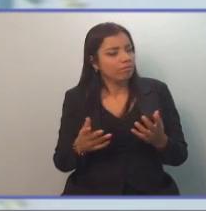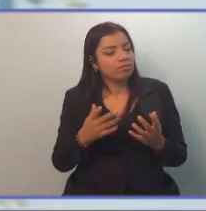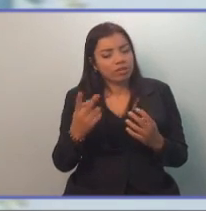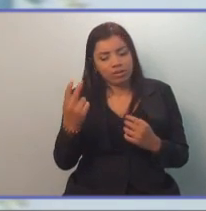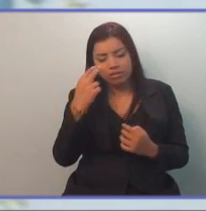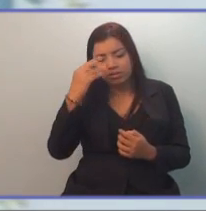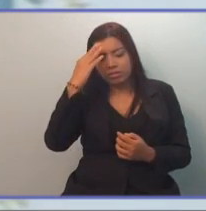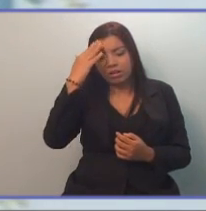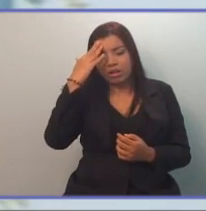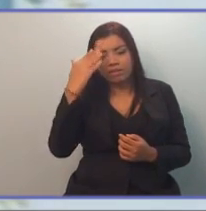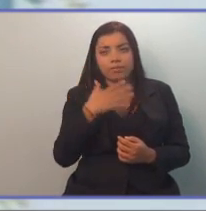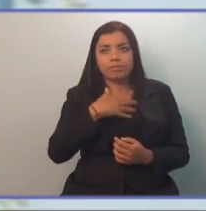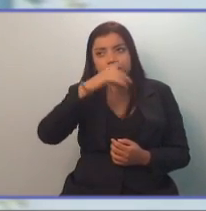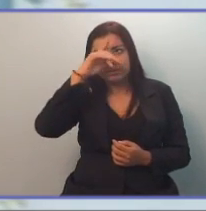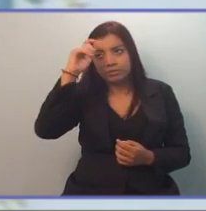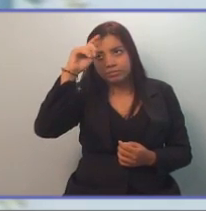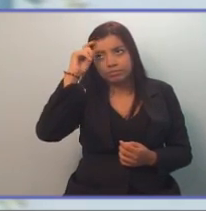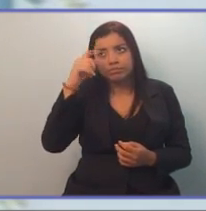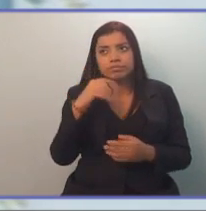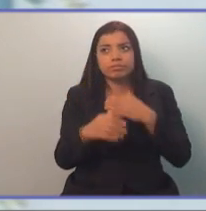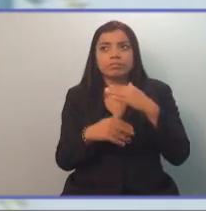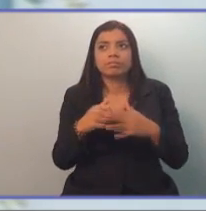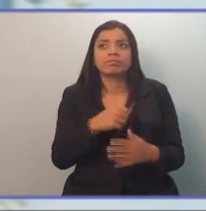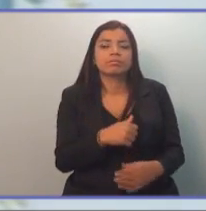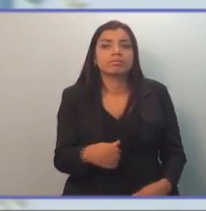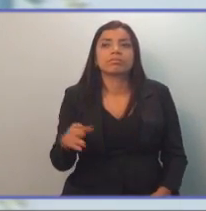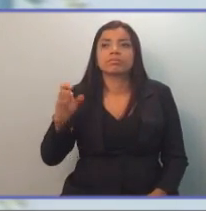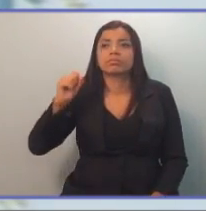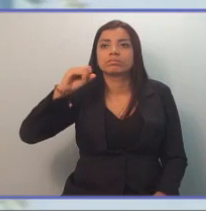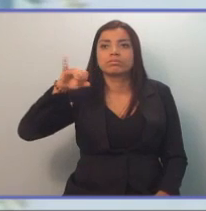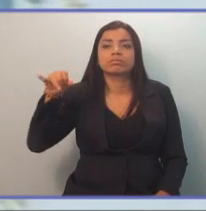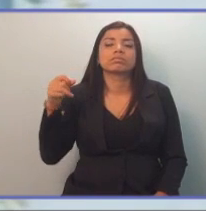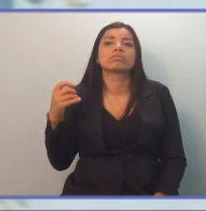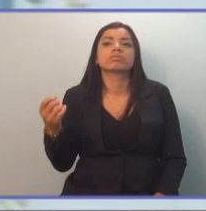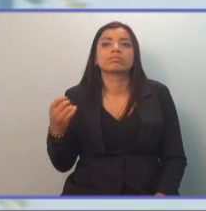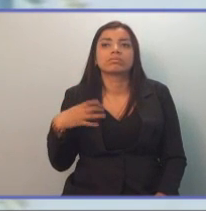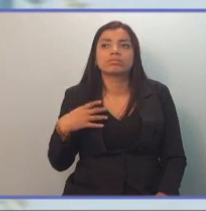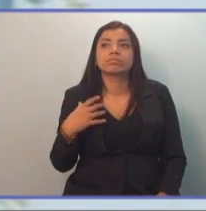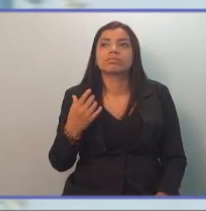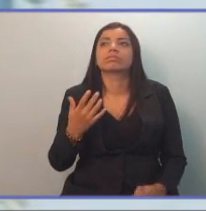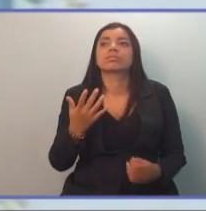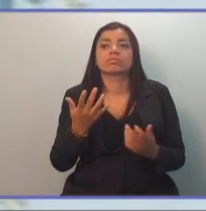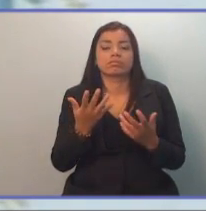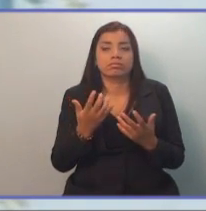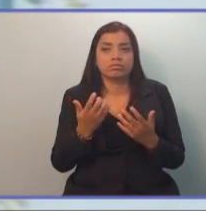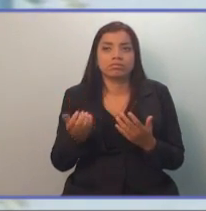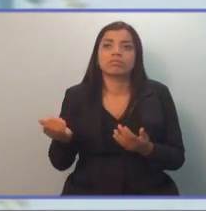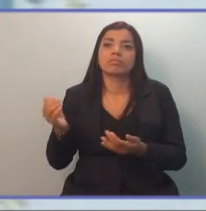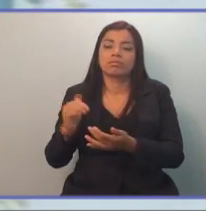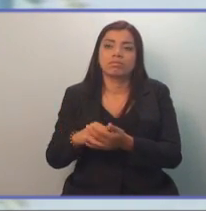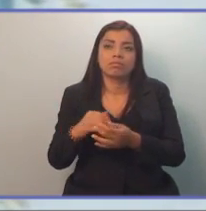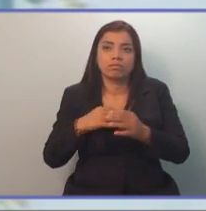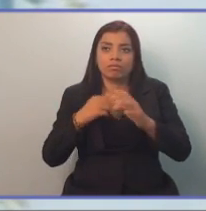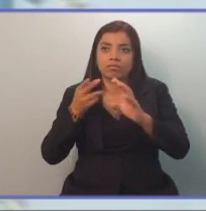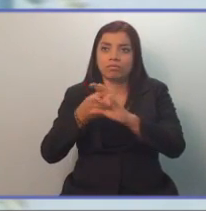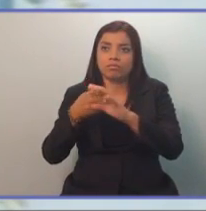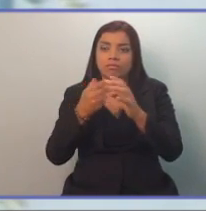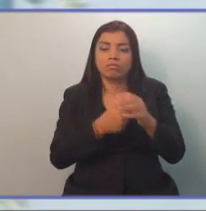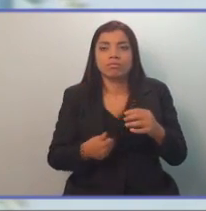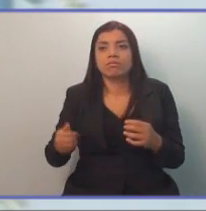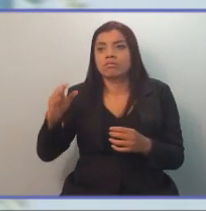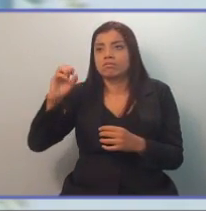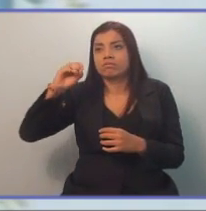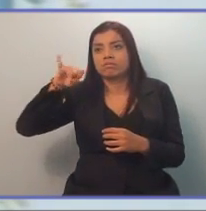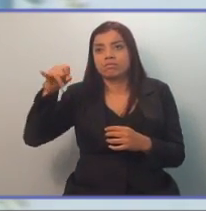trabajo, el trabajo que yo he desempeñado dentro de la Corte, y me motivaron precisamente a buscar la reelección. Eso es lo que me